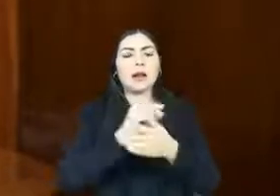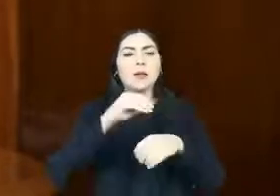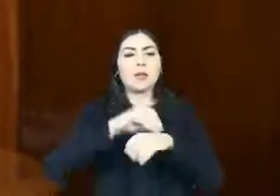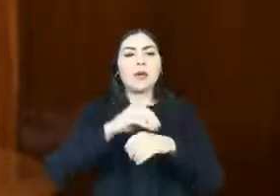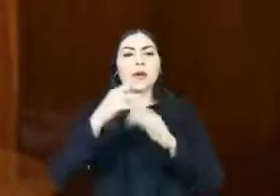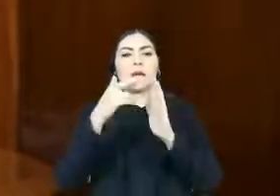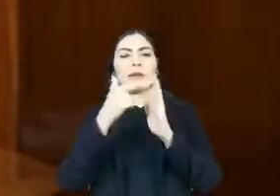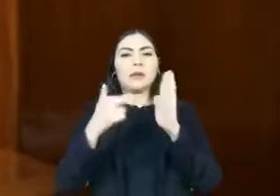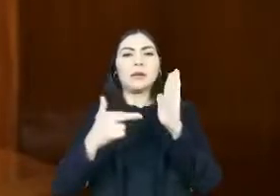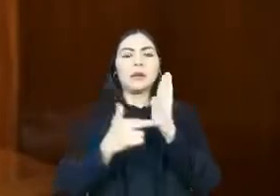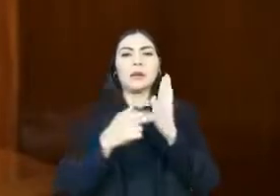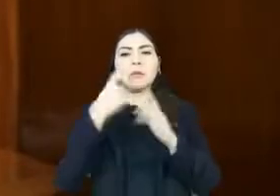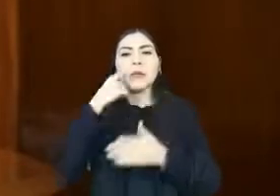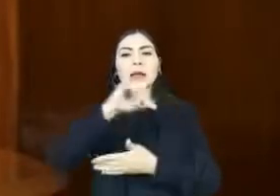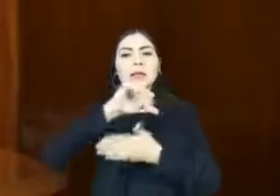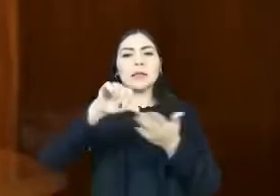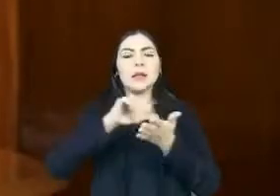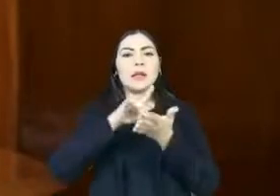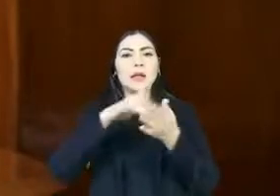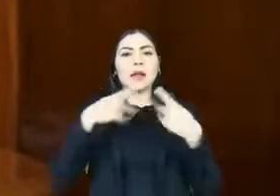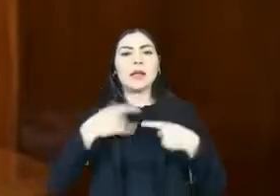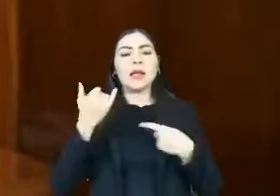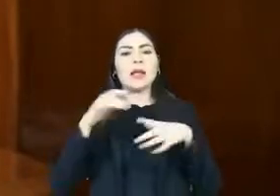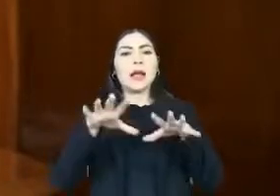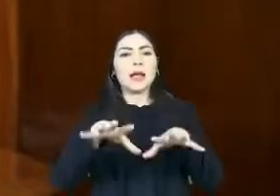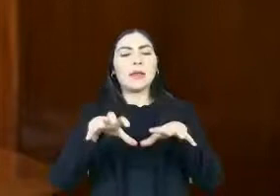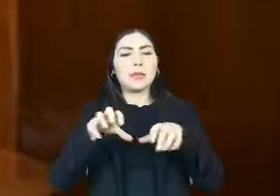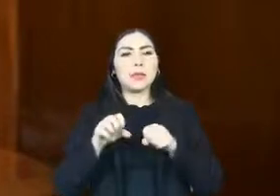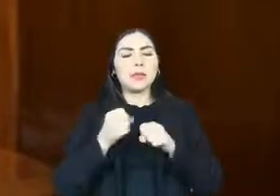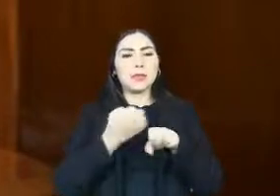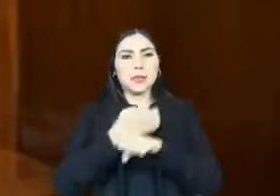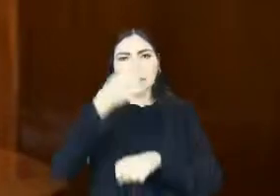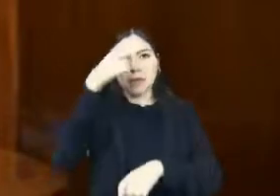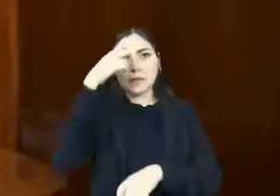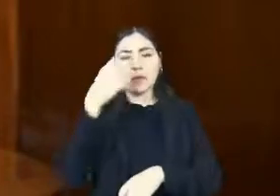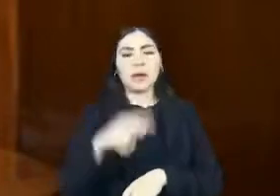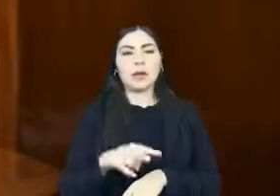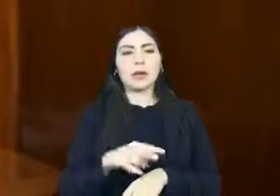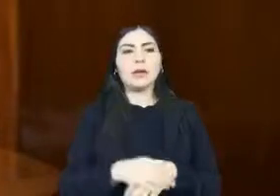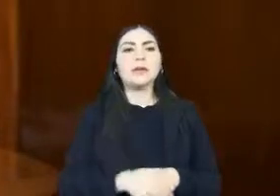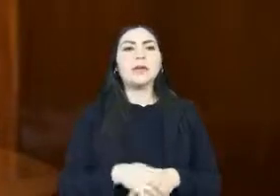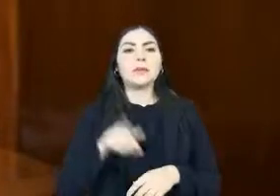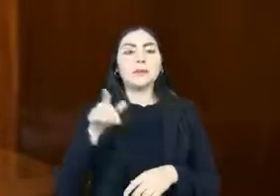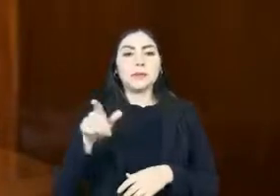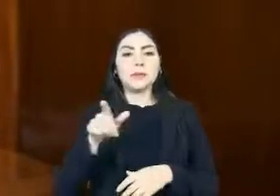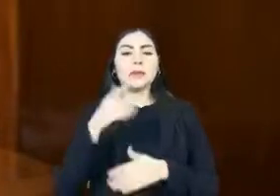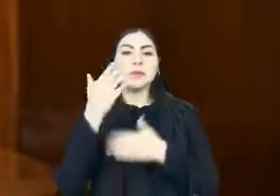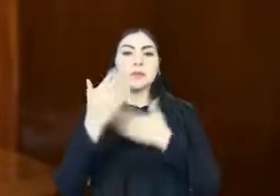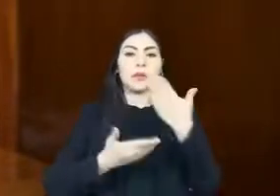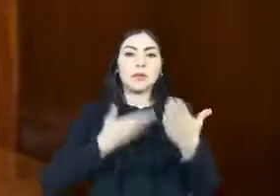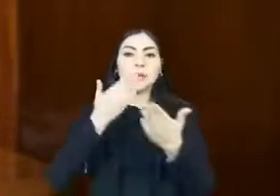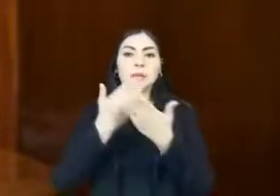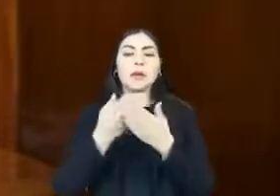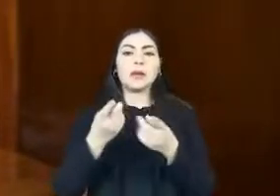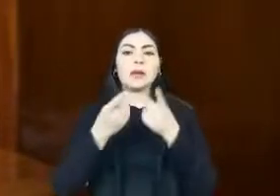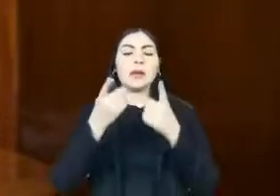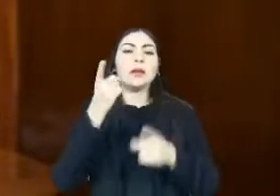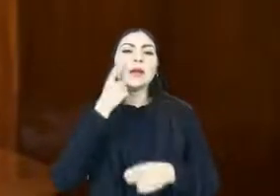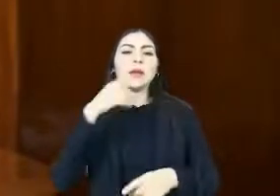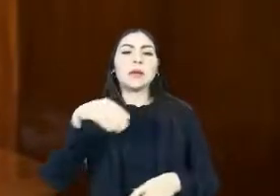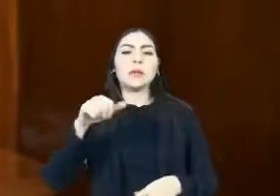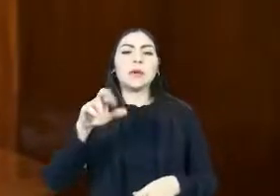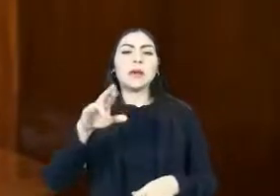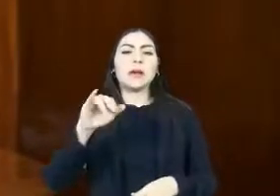asistencia social y las adopciones en el Estado de México presentada por la diputada María del Carmen